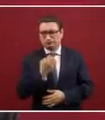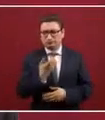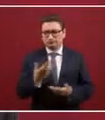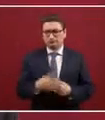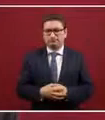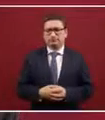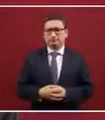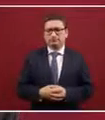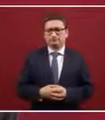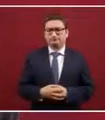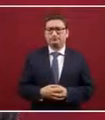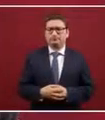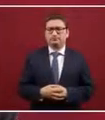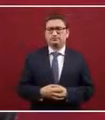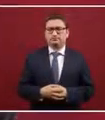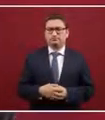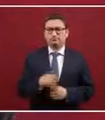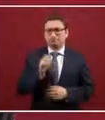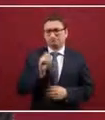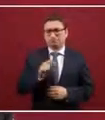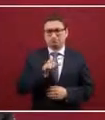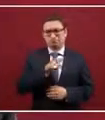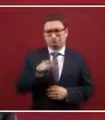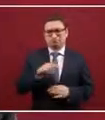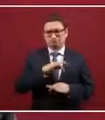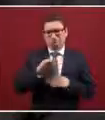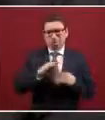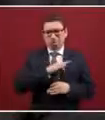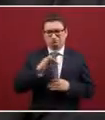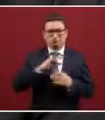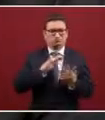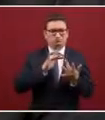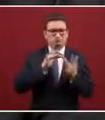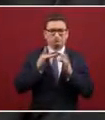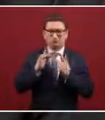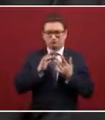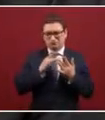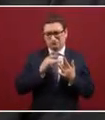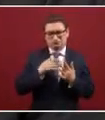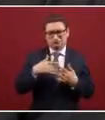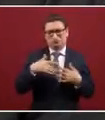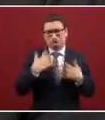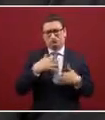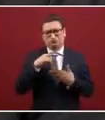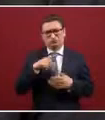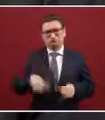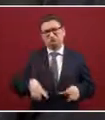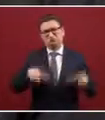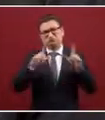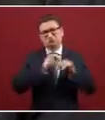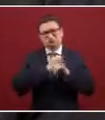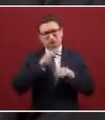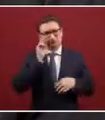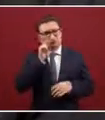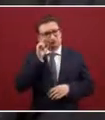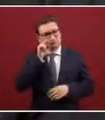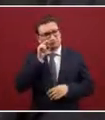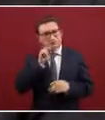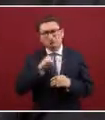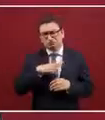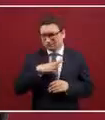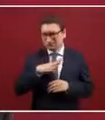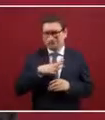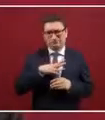Baste ver las redes sociales, las benditas redes sociales. Allí